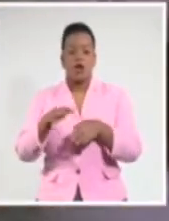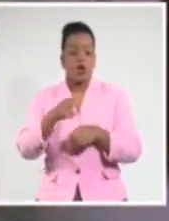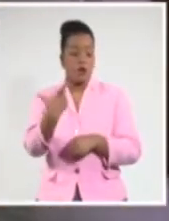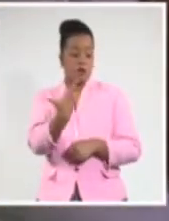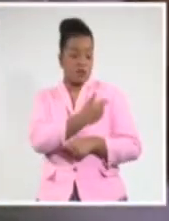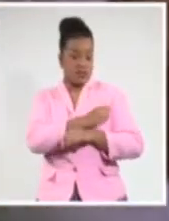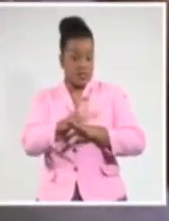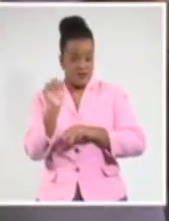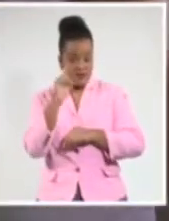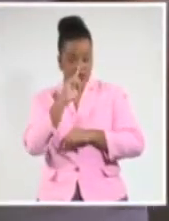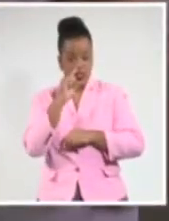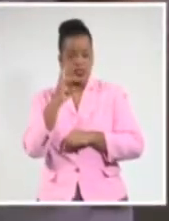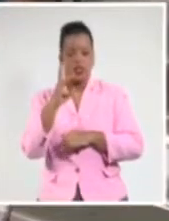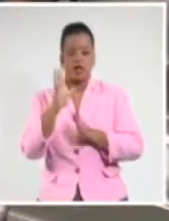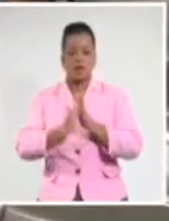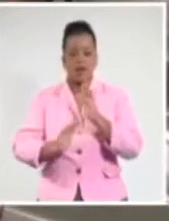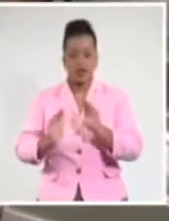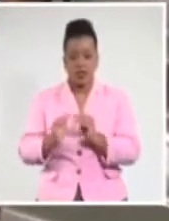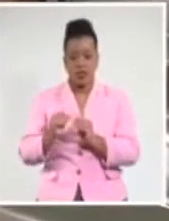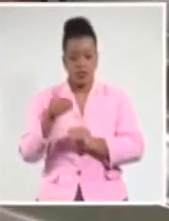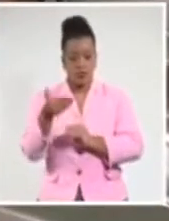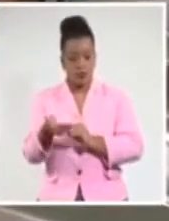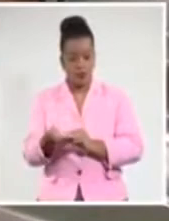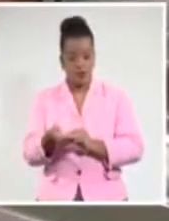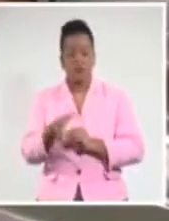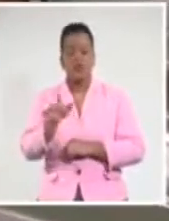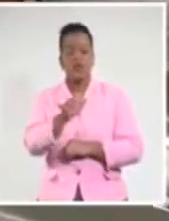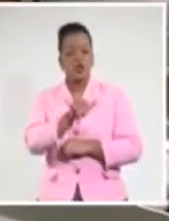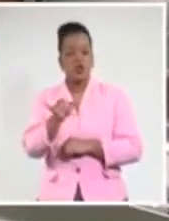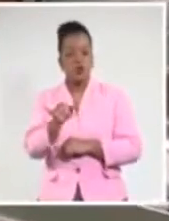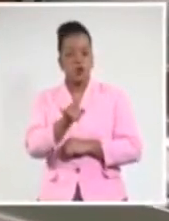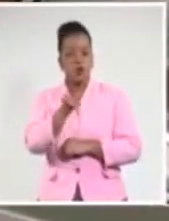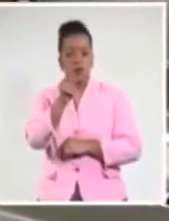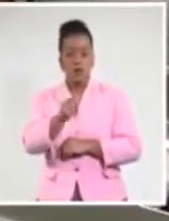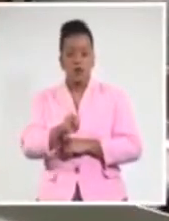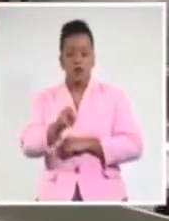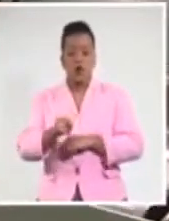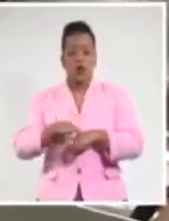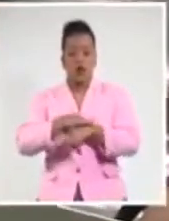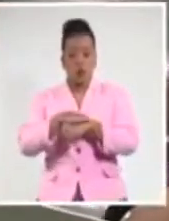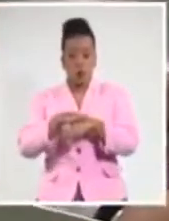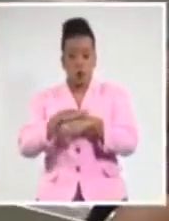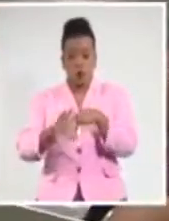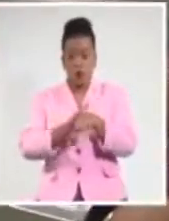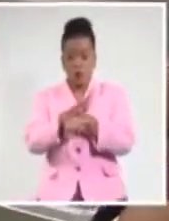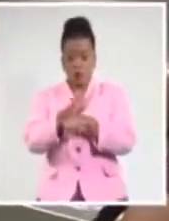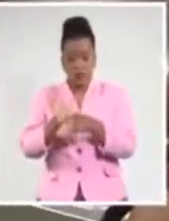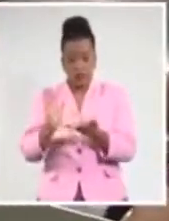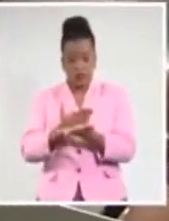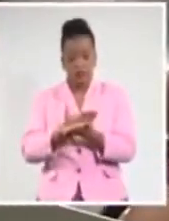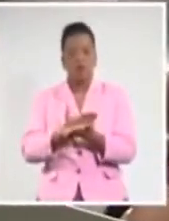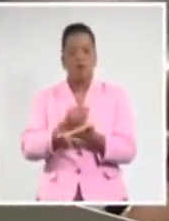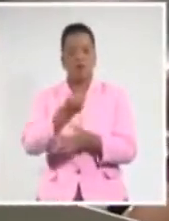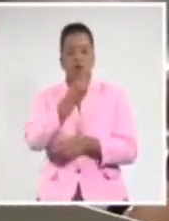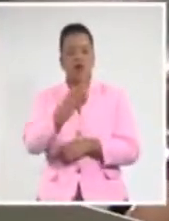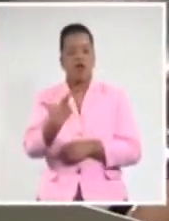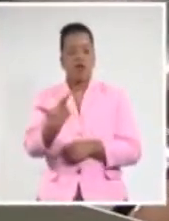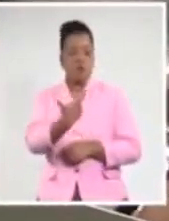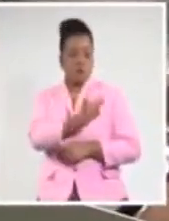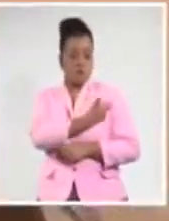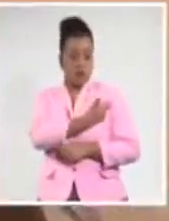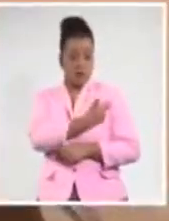desde la última inyección. También se suministra a quienes rebasaron la COVID-19 y están